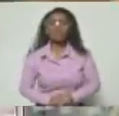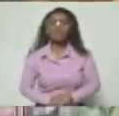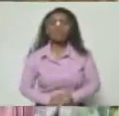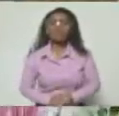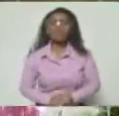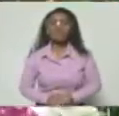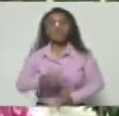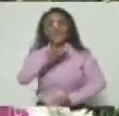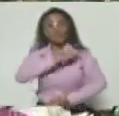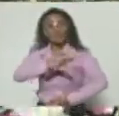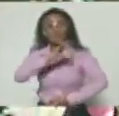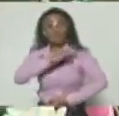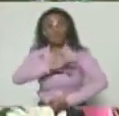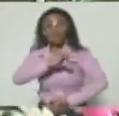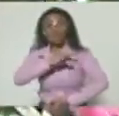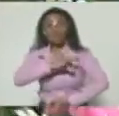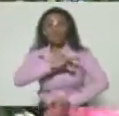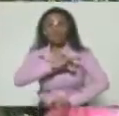señores